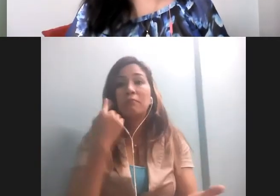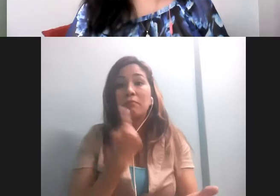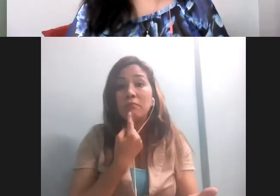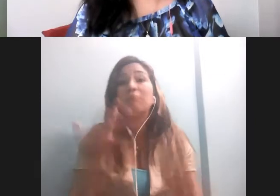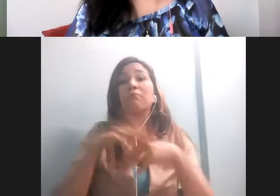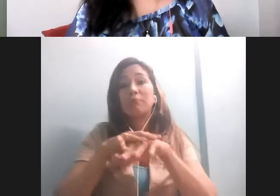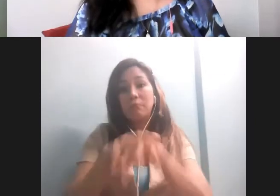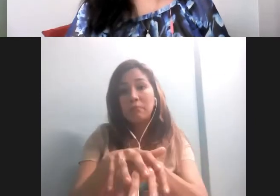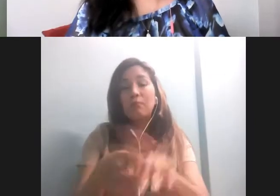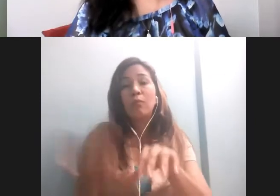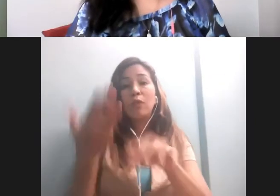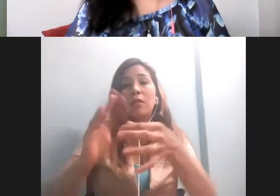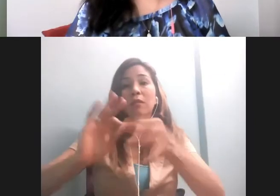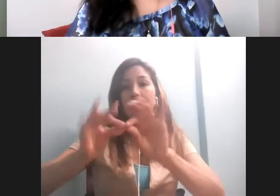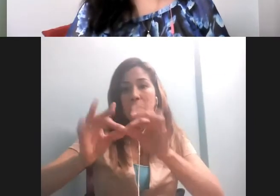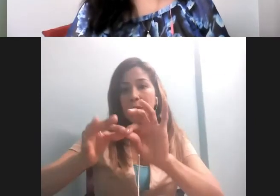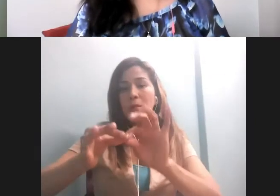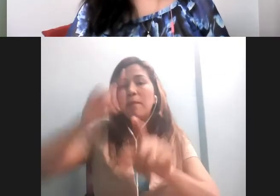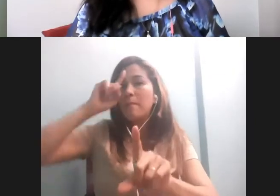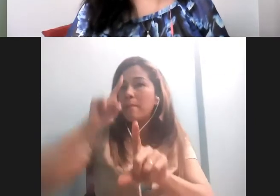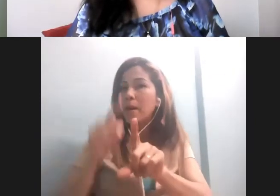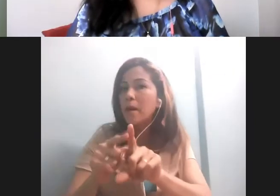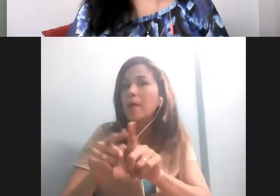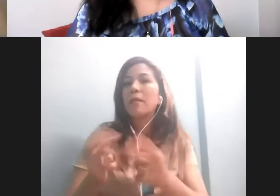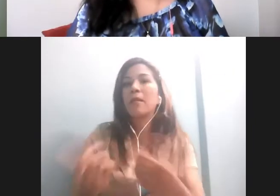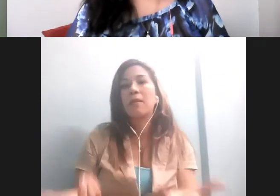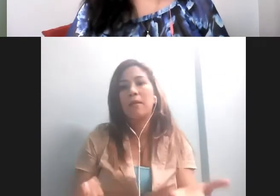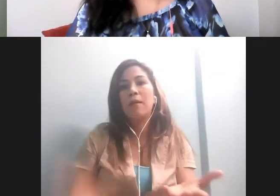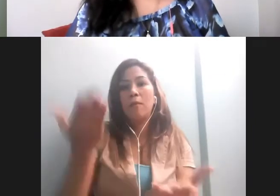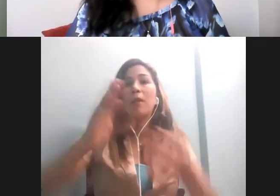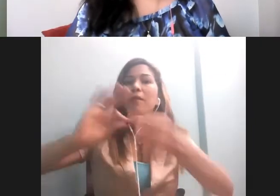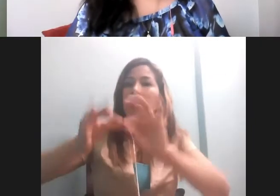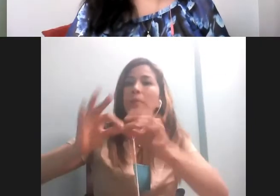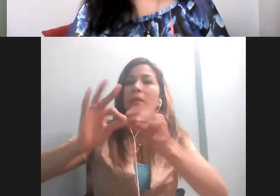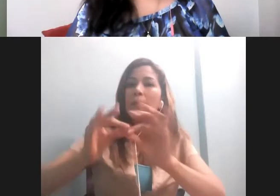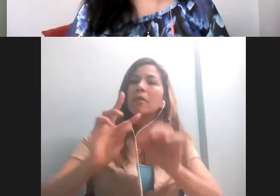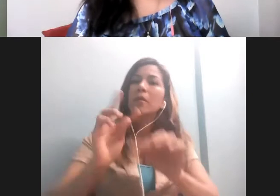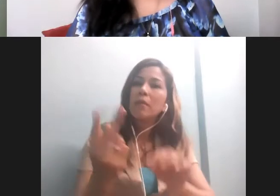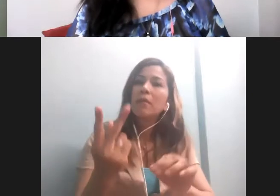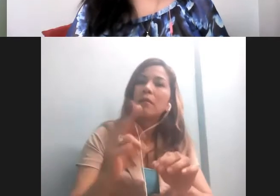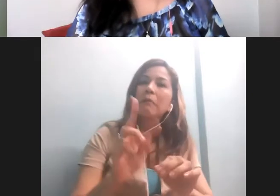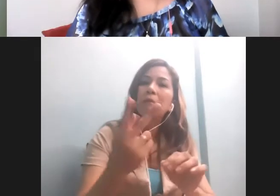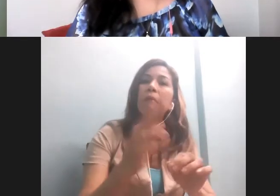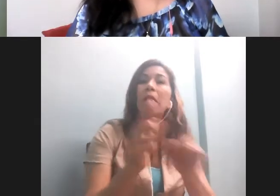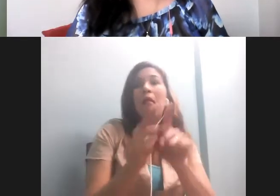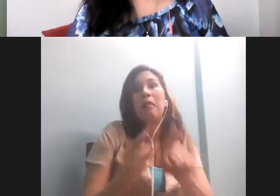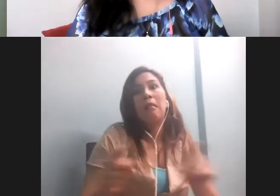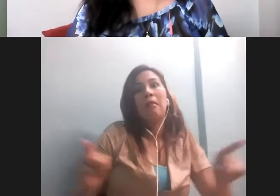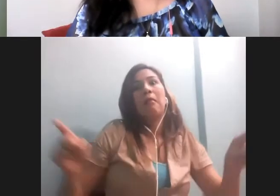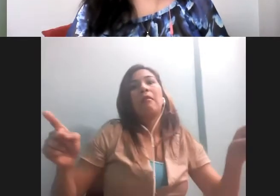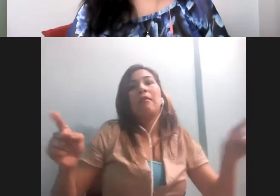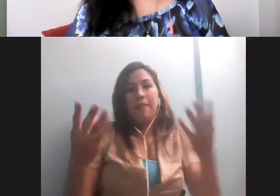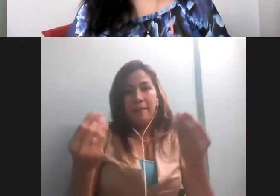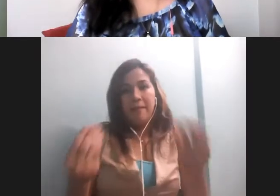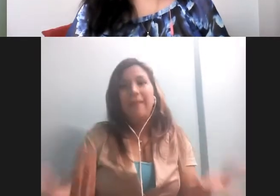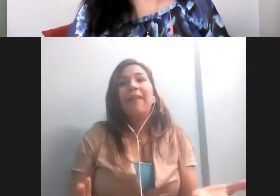meta. Entonces, por eso también, por ejemplo, esas son largas jornadas en las que los intérpretes se iban turnando uno con respecto a los otros, porque una jornada de acto de grado de la